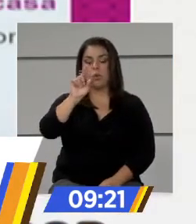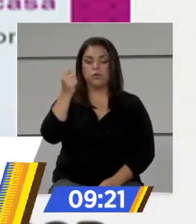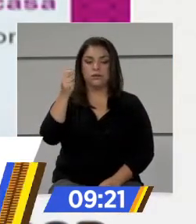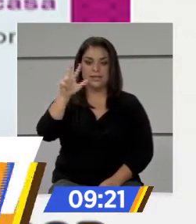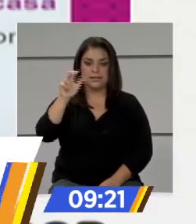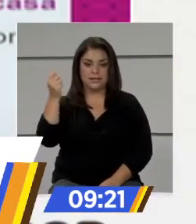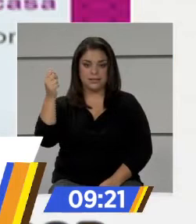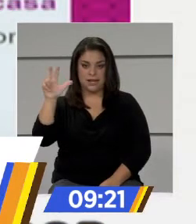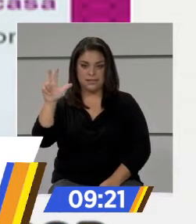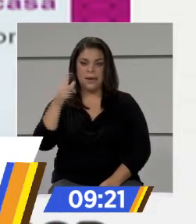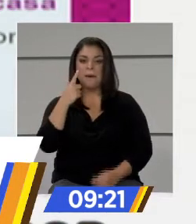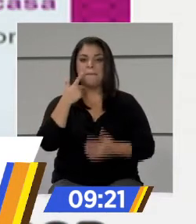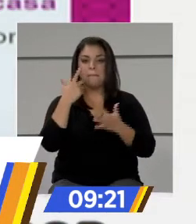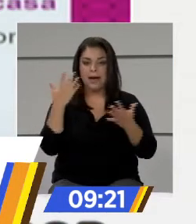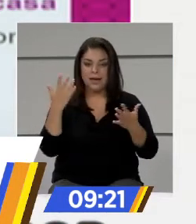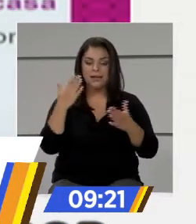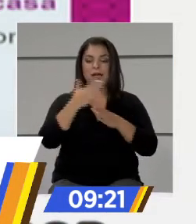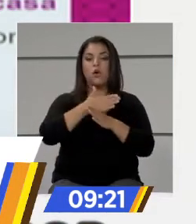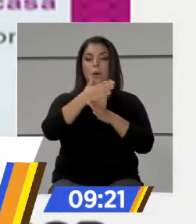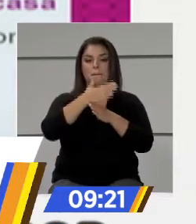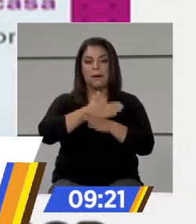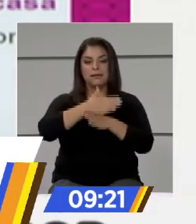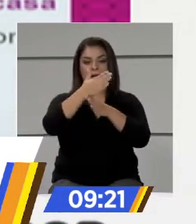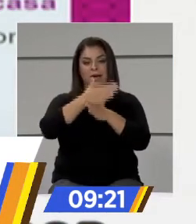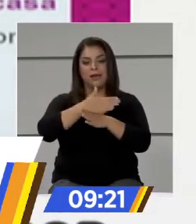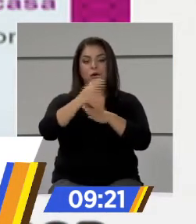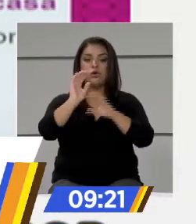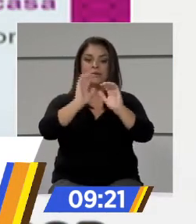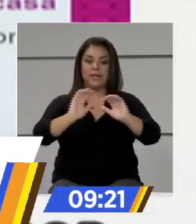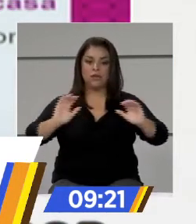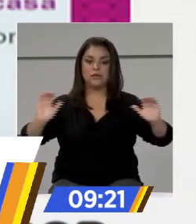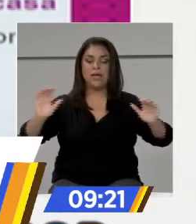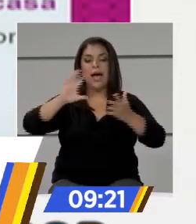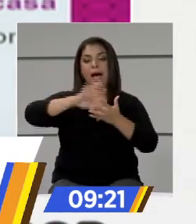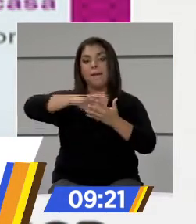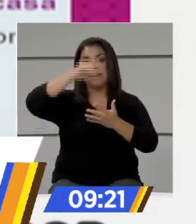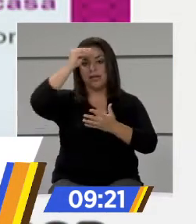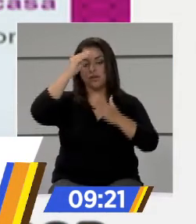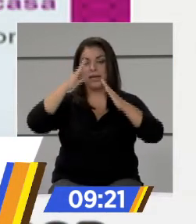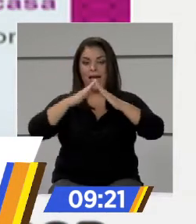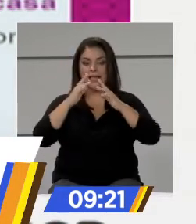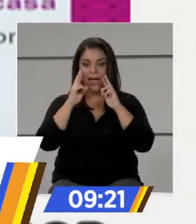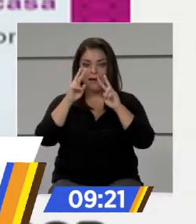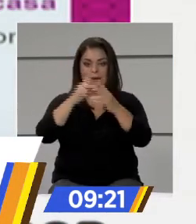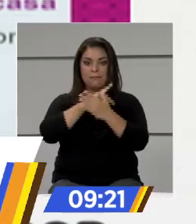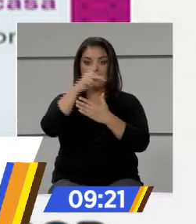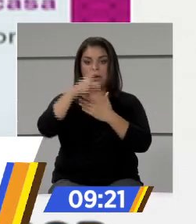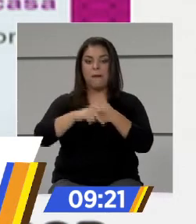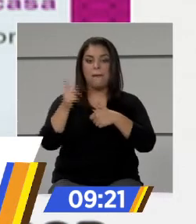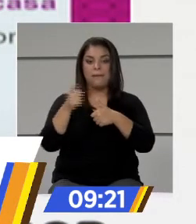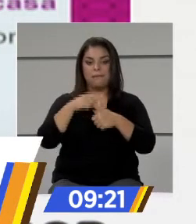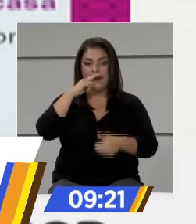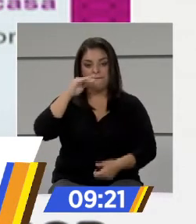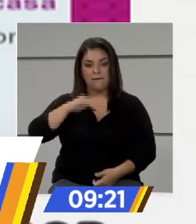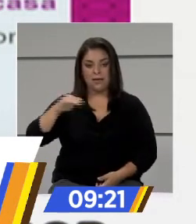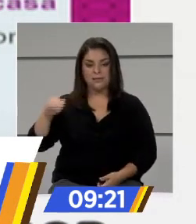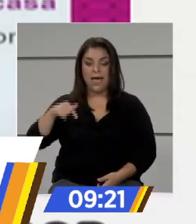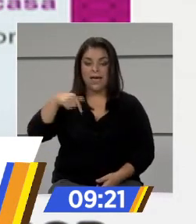8751-1313 para que la compartas con los niños y las niñas que ven el programa Aprendo en Casa, Primera Infancia, en Café